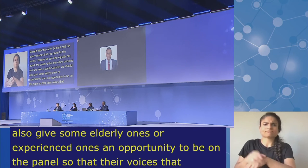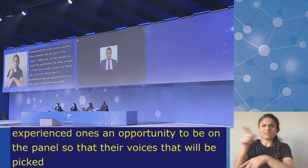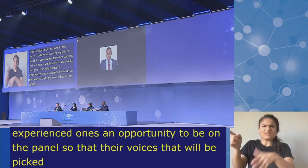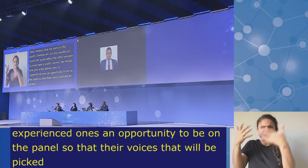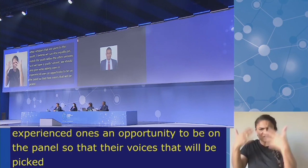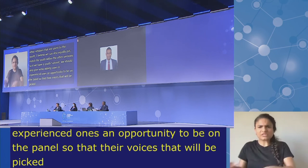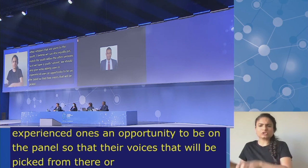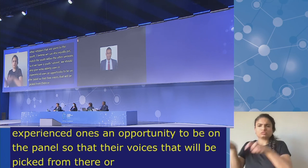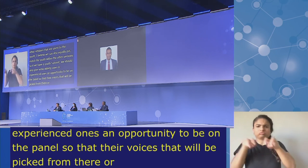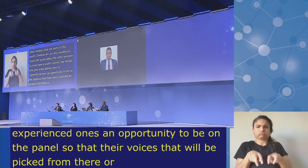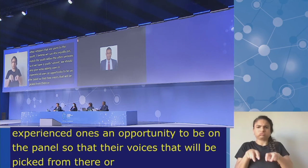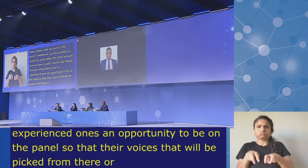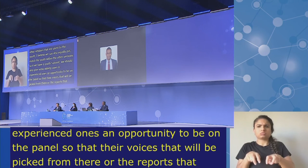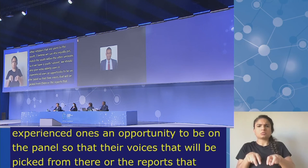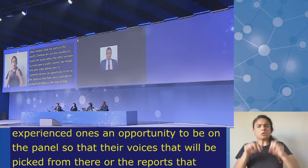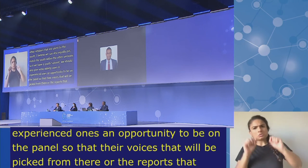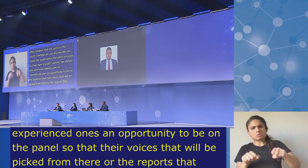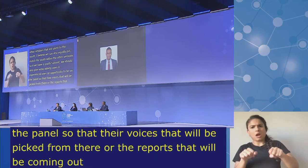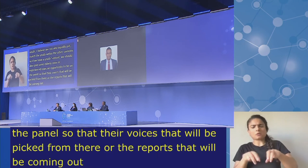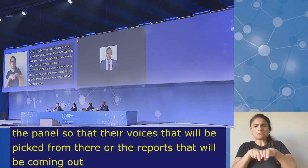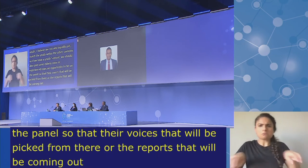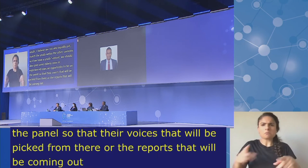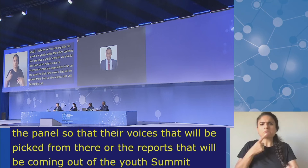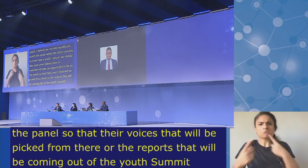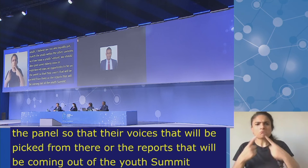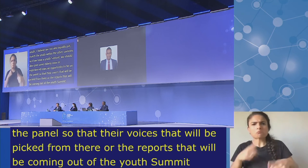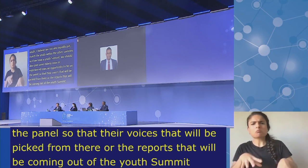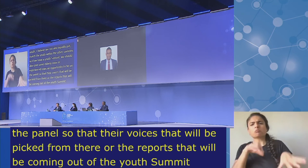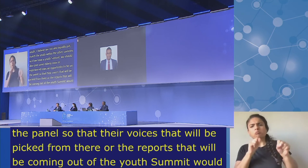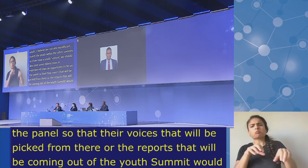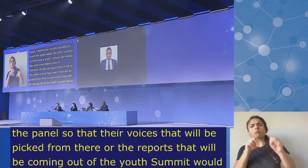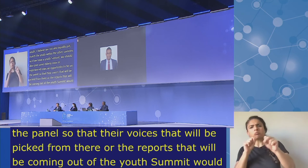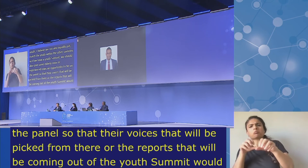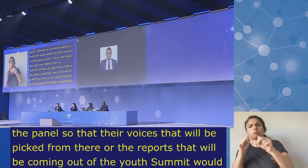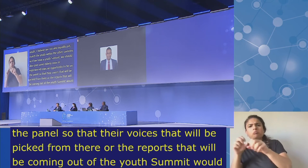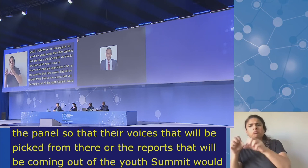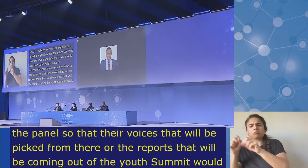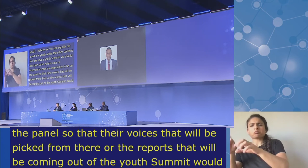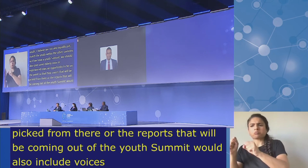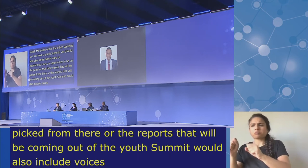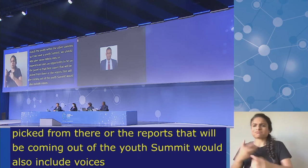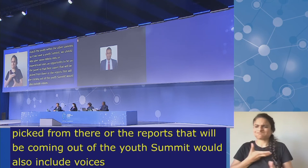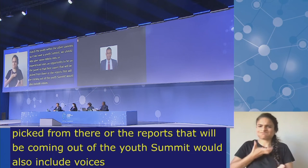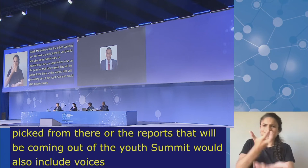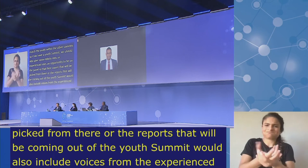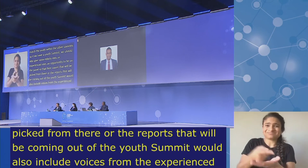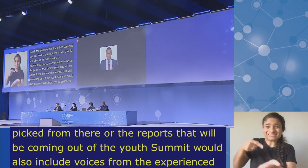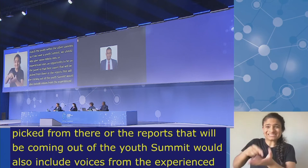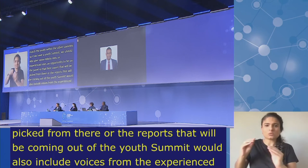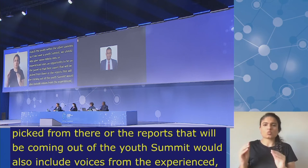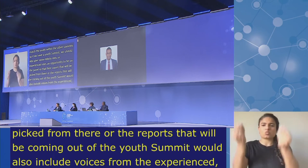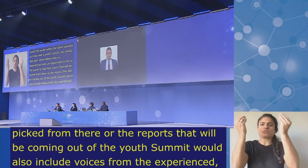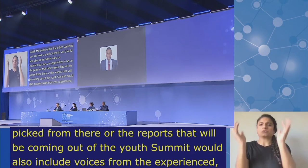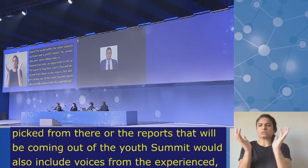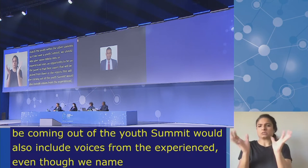favor, que se haga posible que los jóvenes participen también en los paneles para poder participar en las